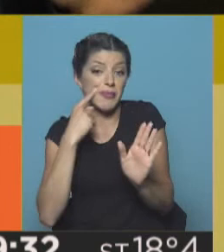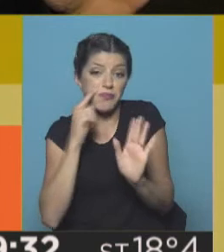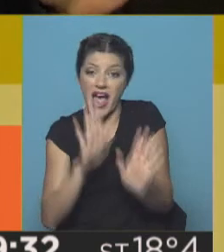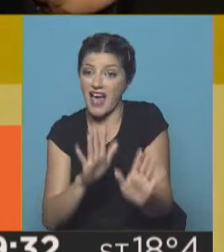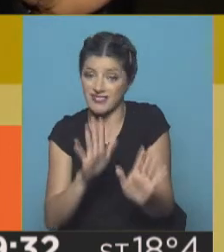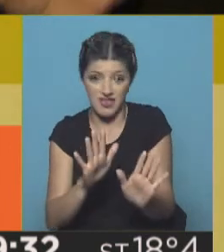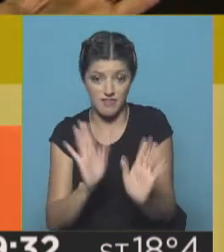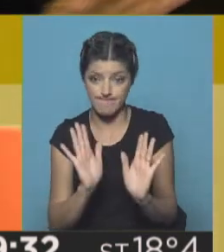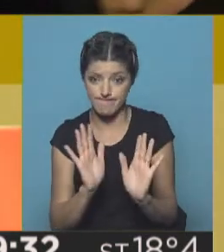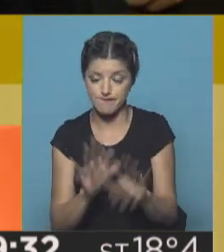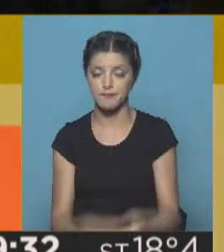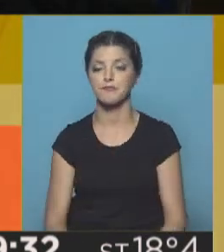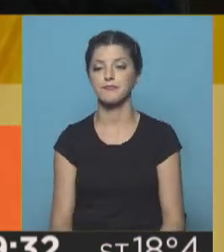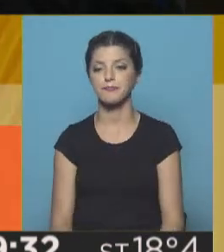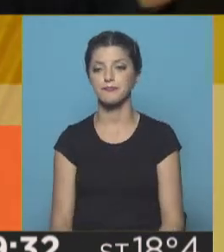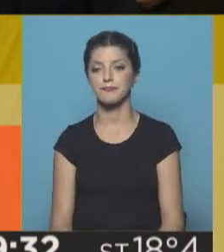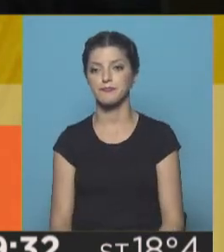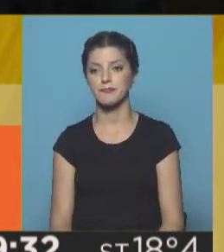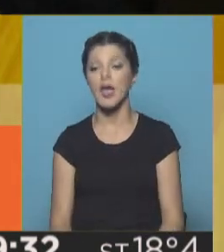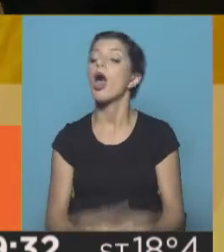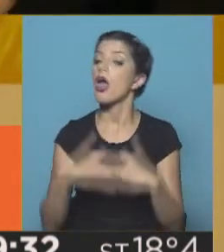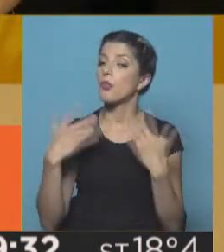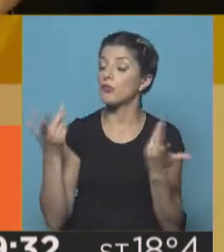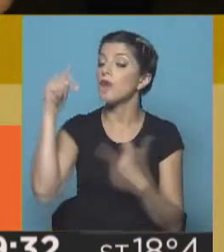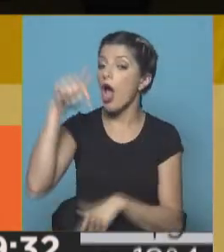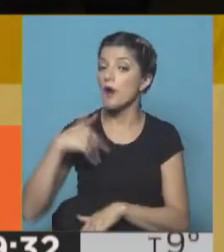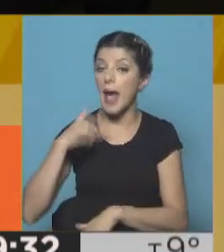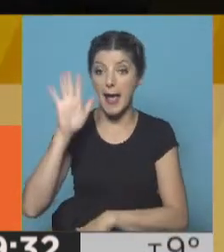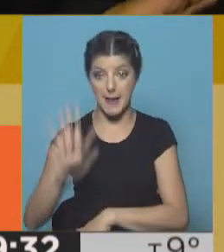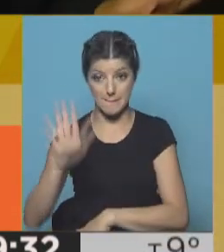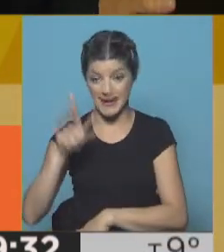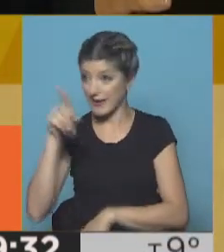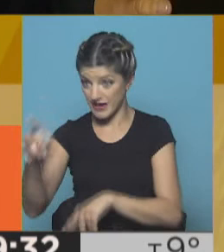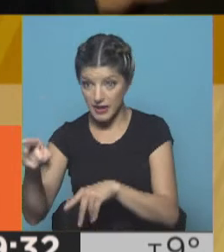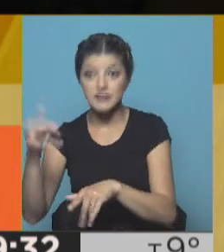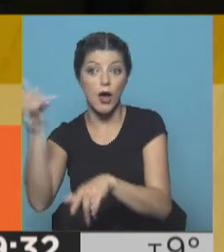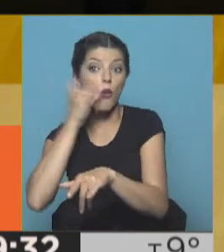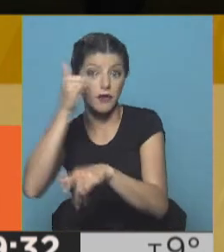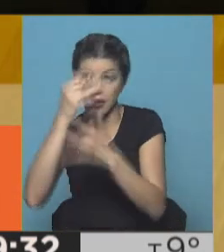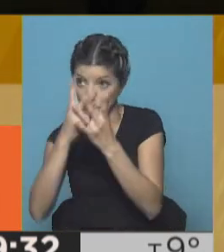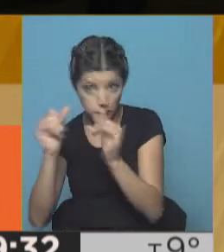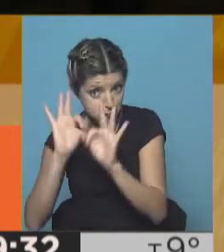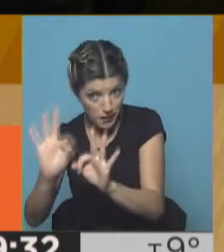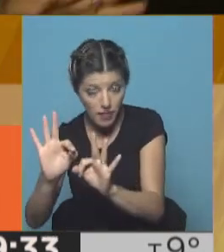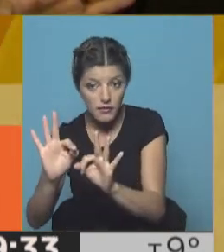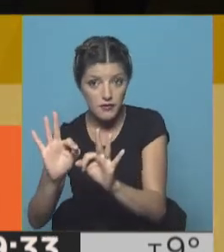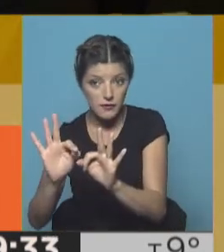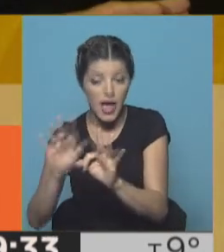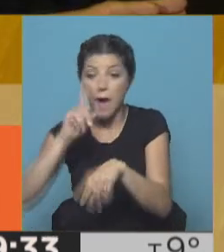tema es entonces que estamos esperando que Jessica termine de hablar, porque está